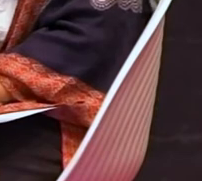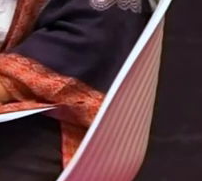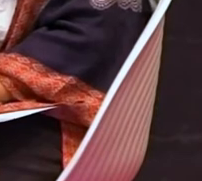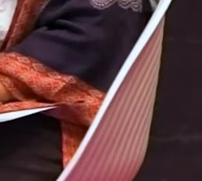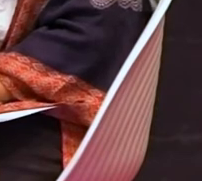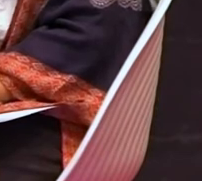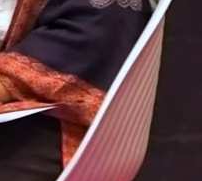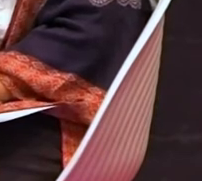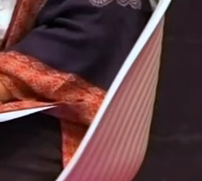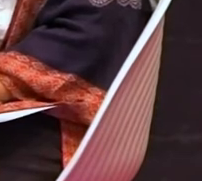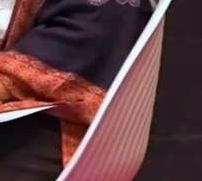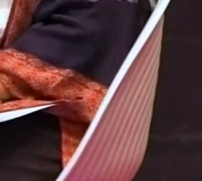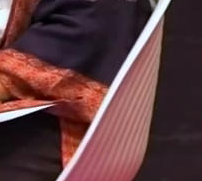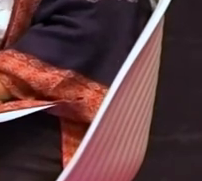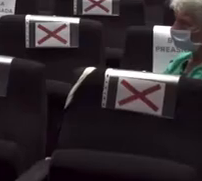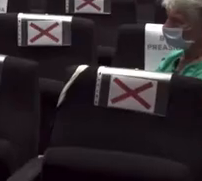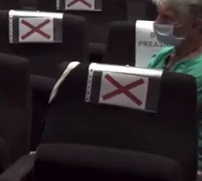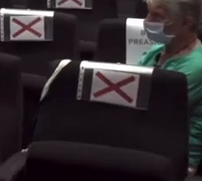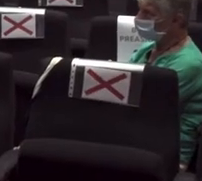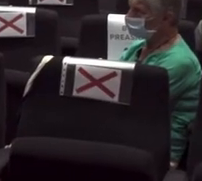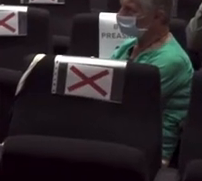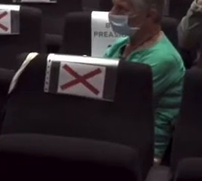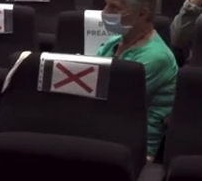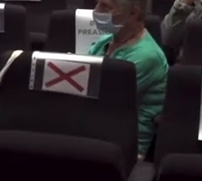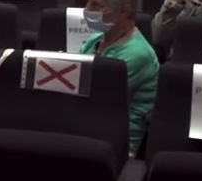sistema para reanimar a los explotados.